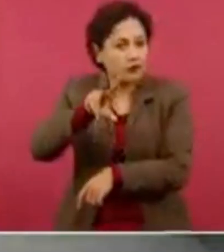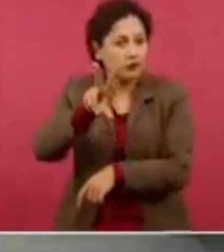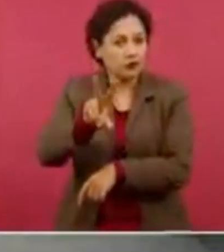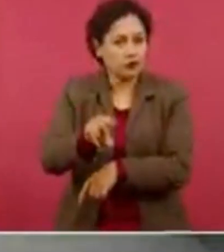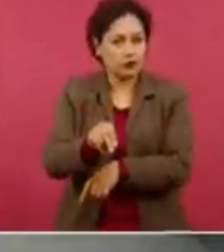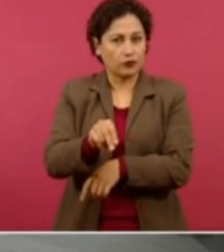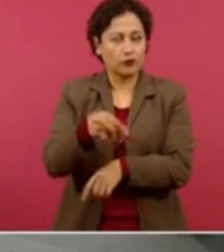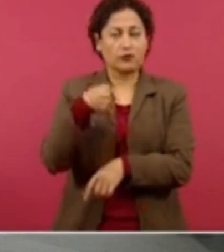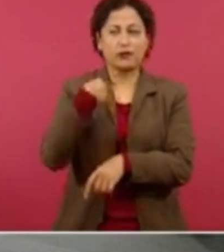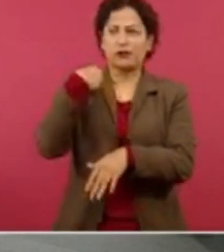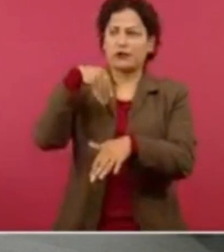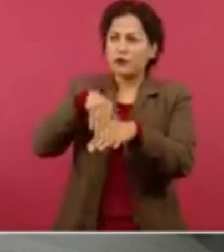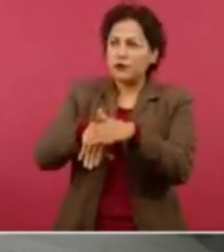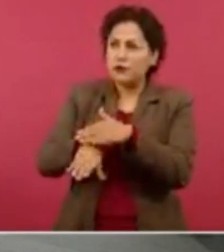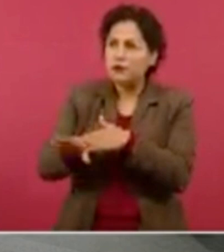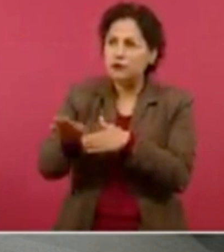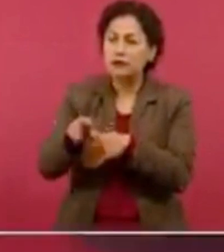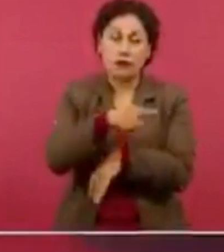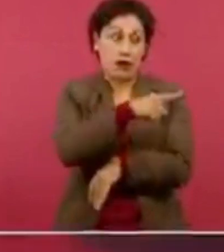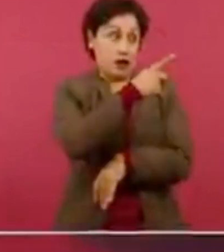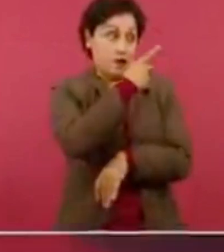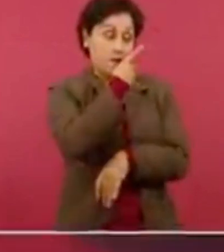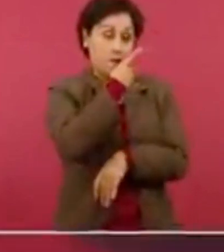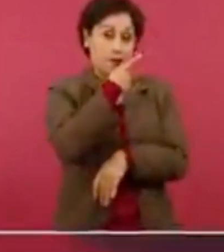y me lo hizo ver él, qué